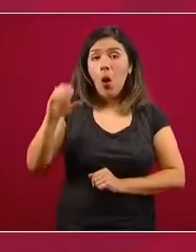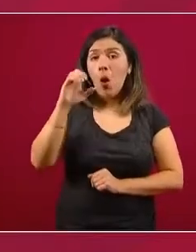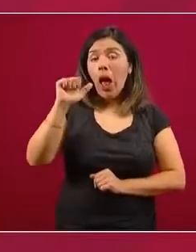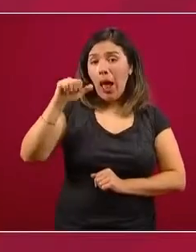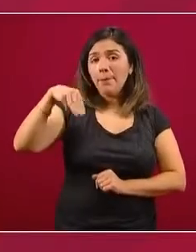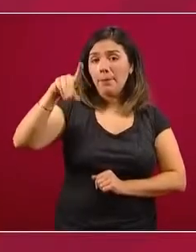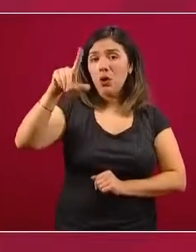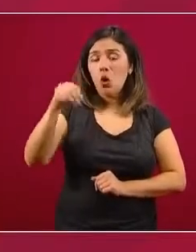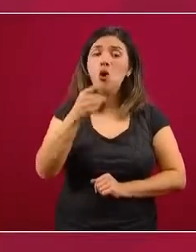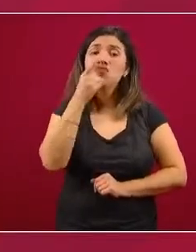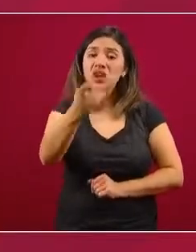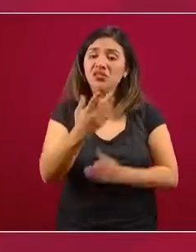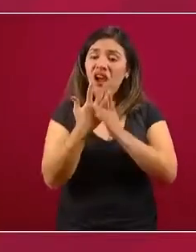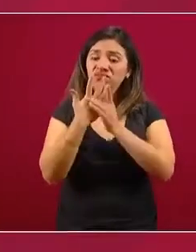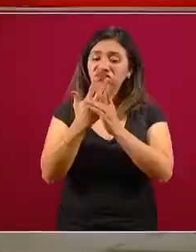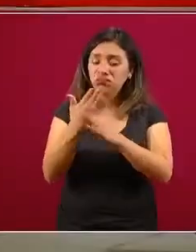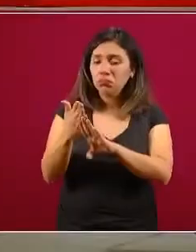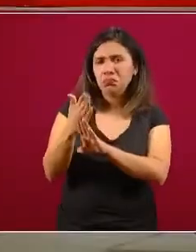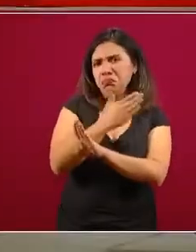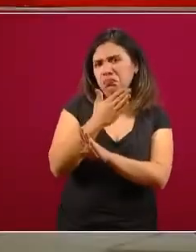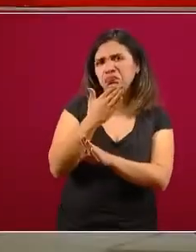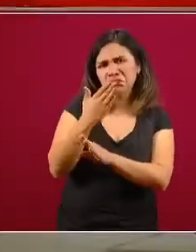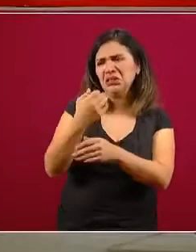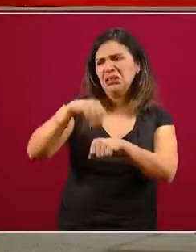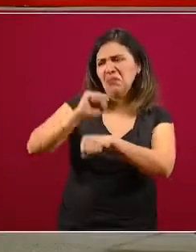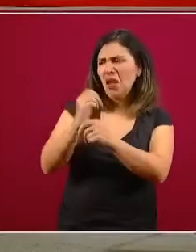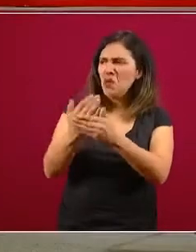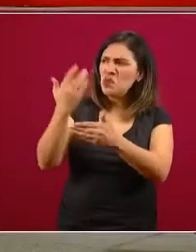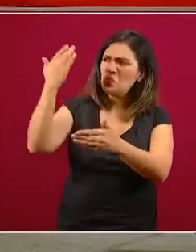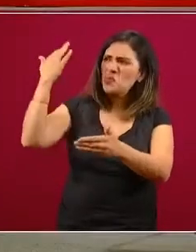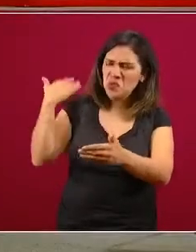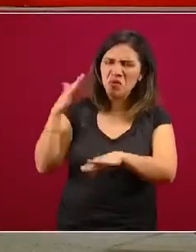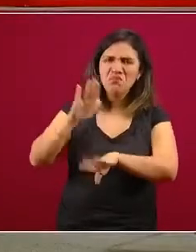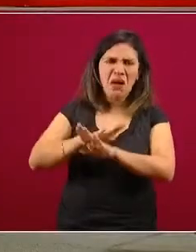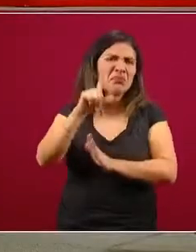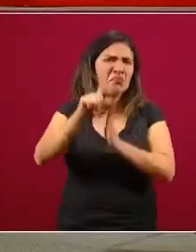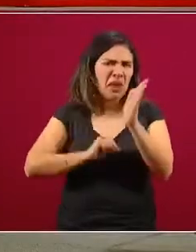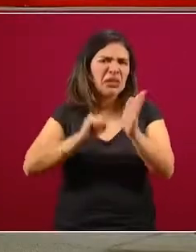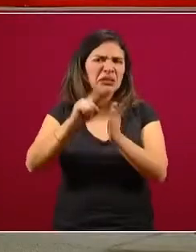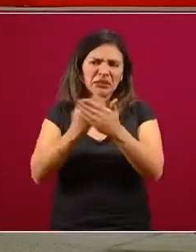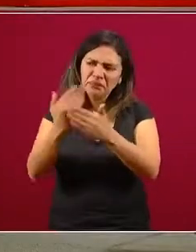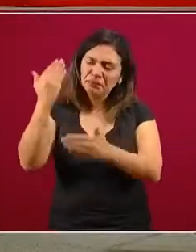lo que nos pidió desde hace muchas semanas, más de un par de meses,